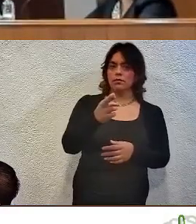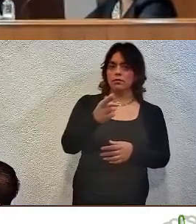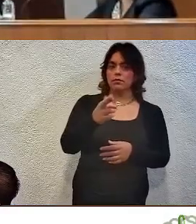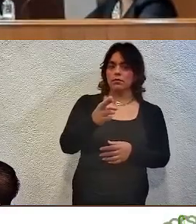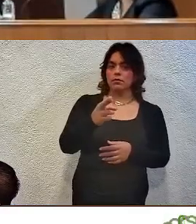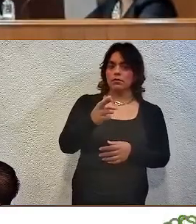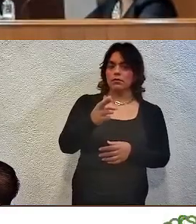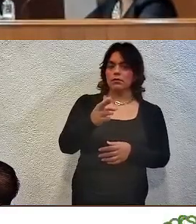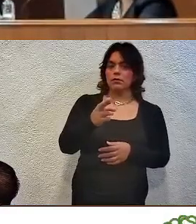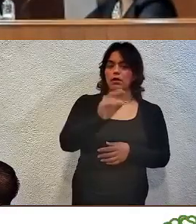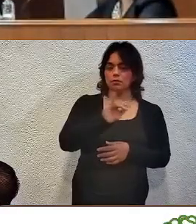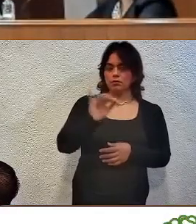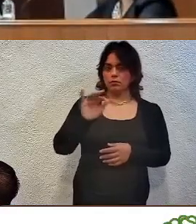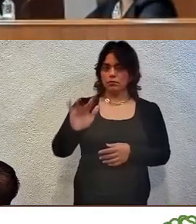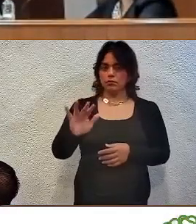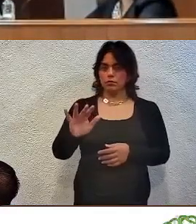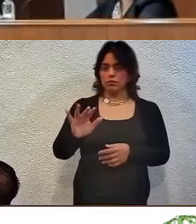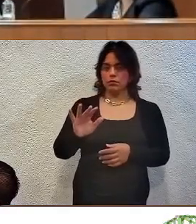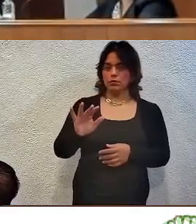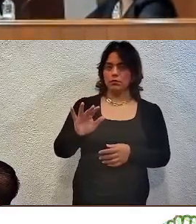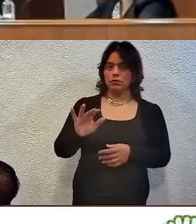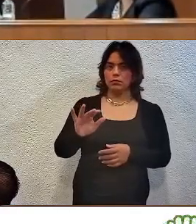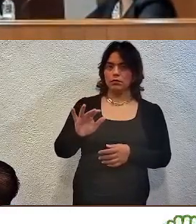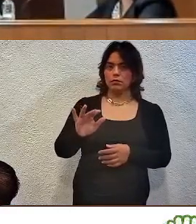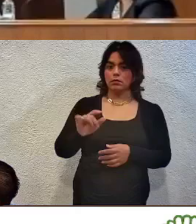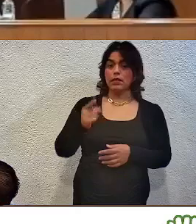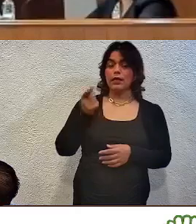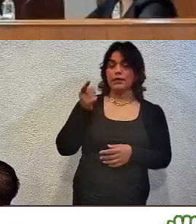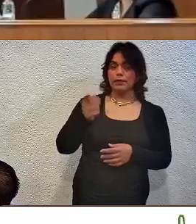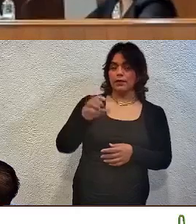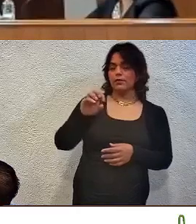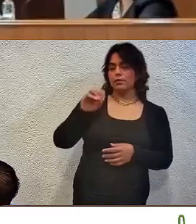con las claves del recurso de apelación